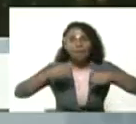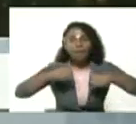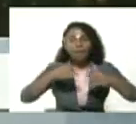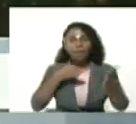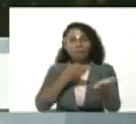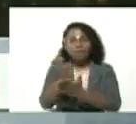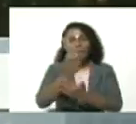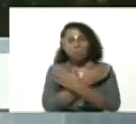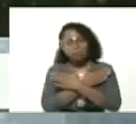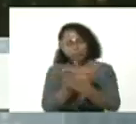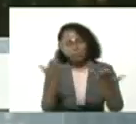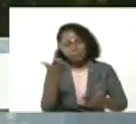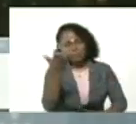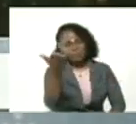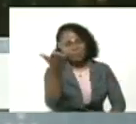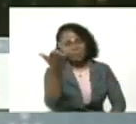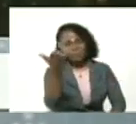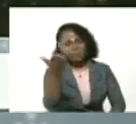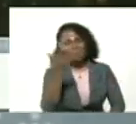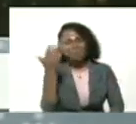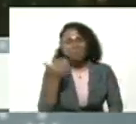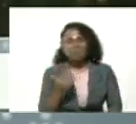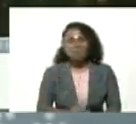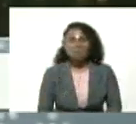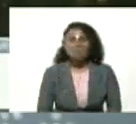fiel servidora suya.